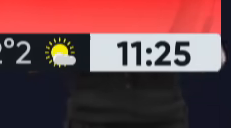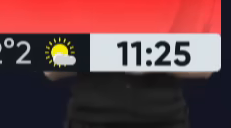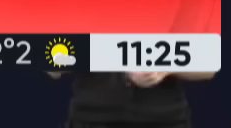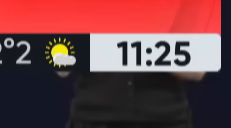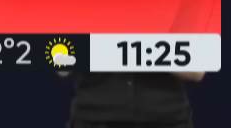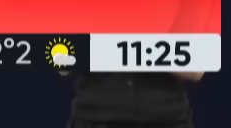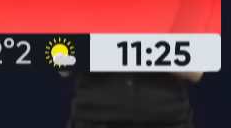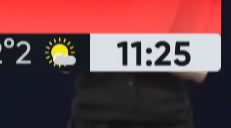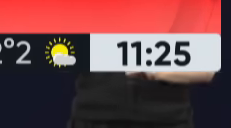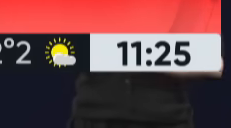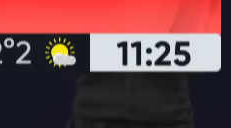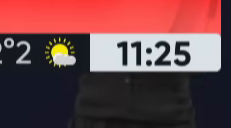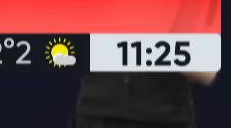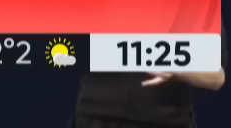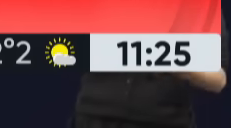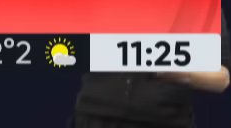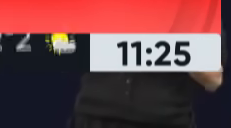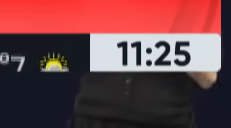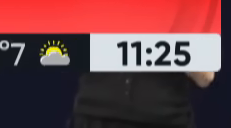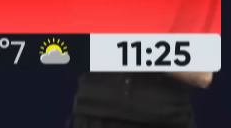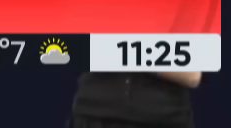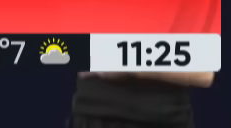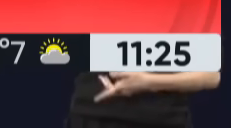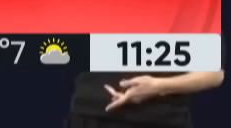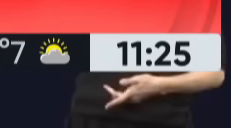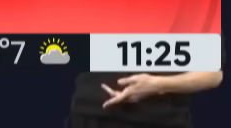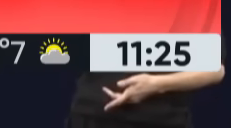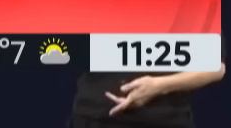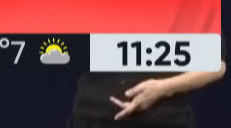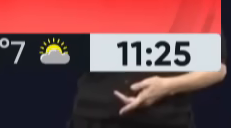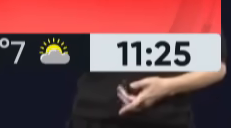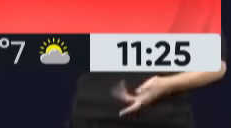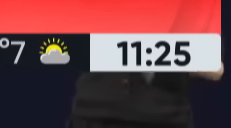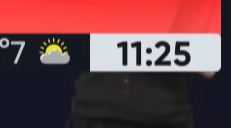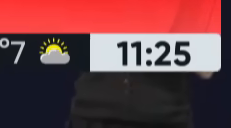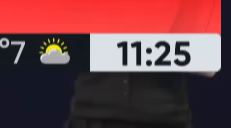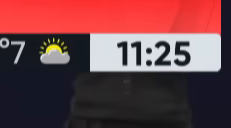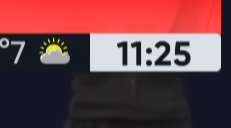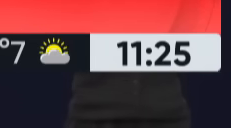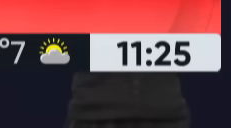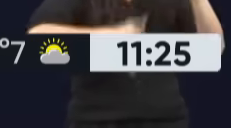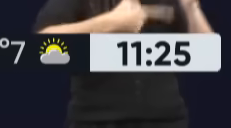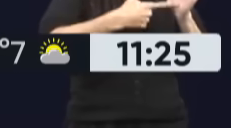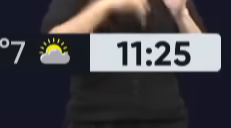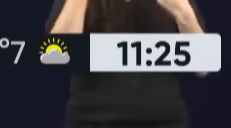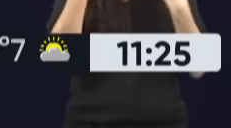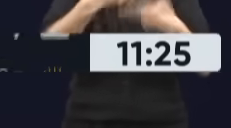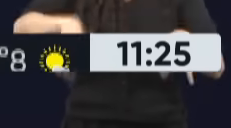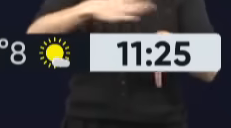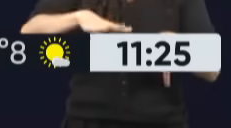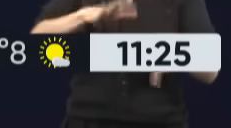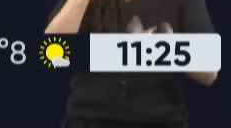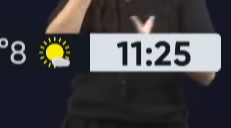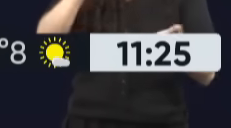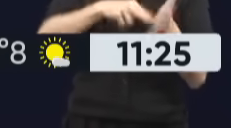Primero, contarles que el ministro de Economía, Luis Caputo, va a firmar una resolución que establece obras prioritarias para mitigar